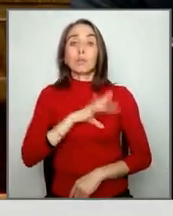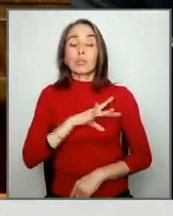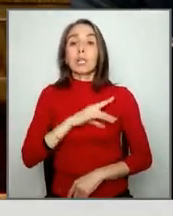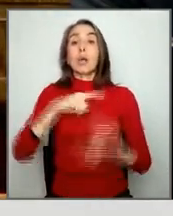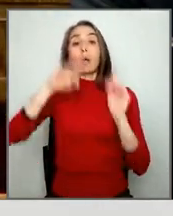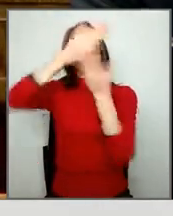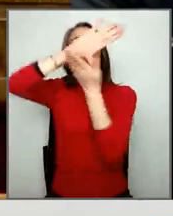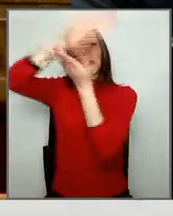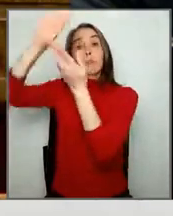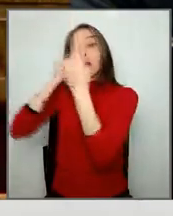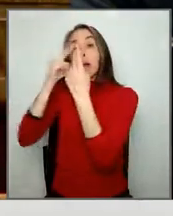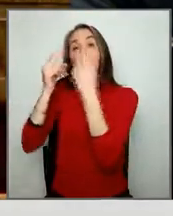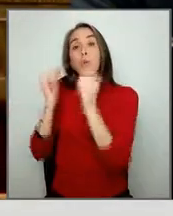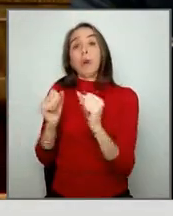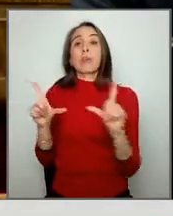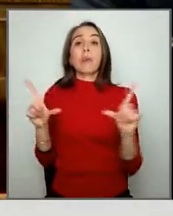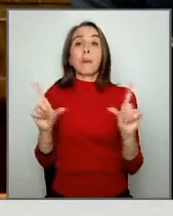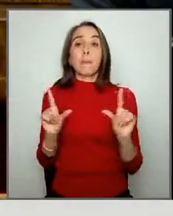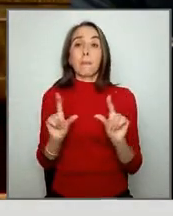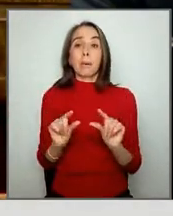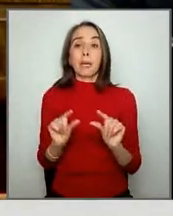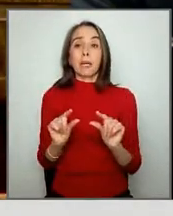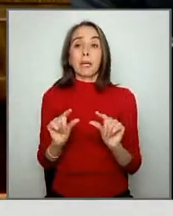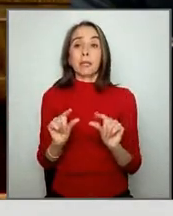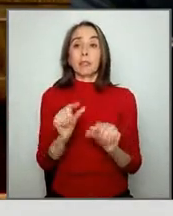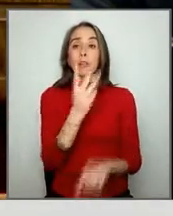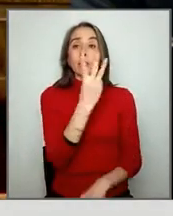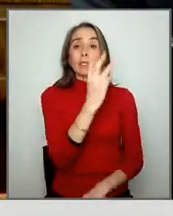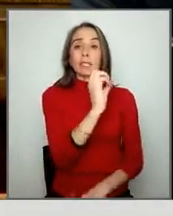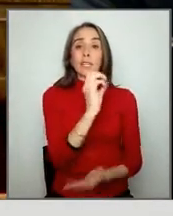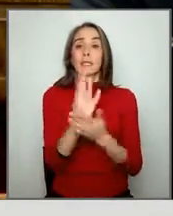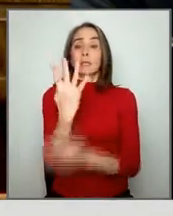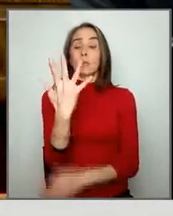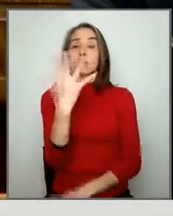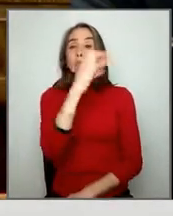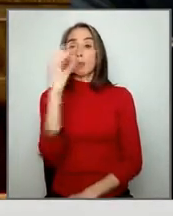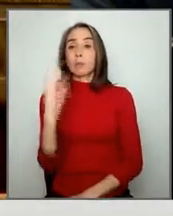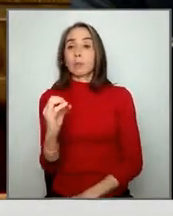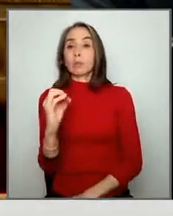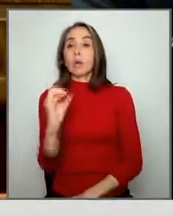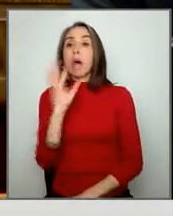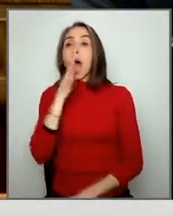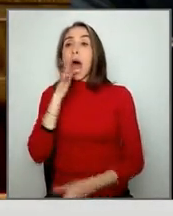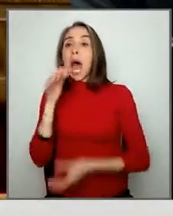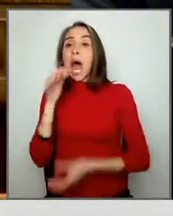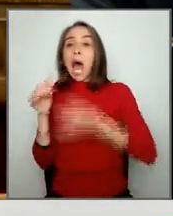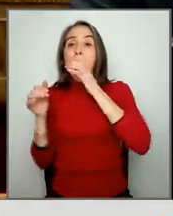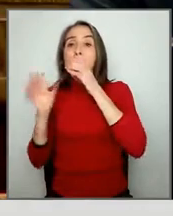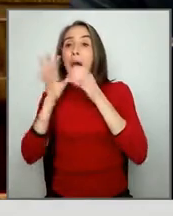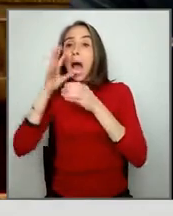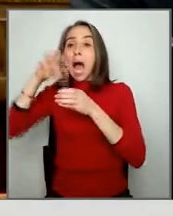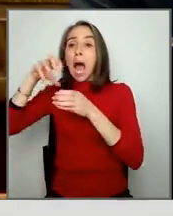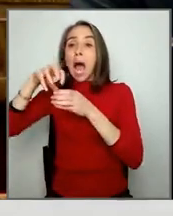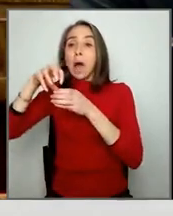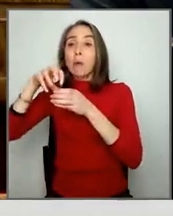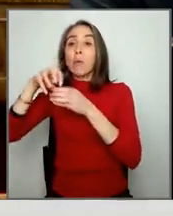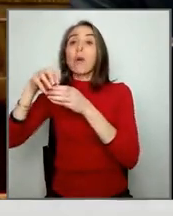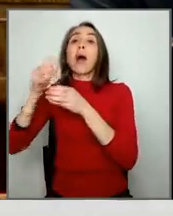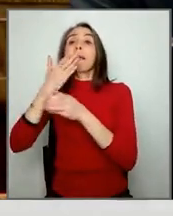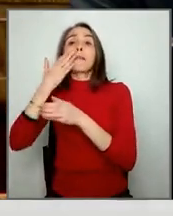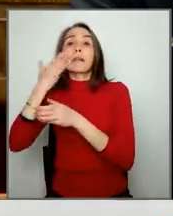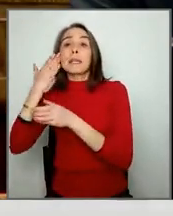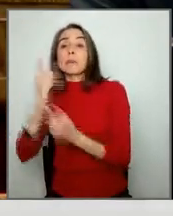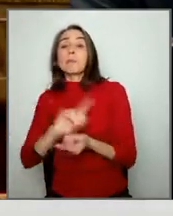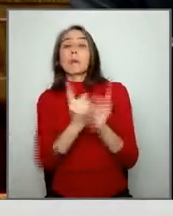puede reducir incluso entre un 30 y un 45% del consumo de la huella hídrica azul mediante el uso de aguas